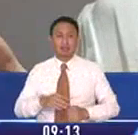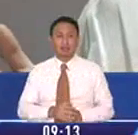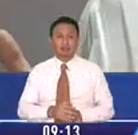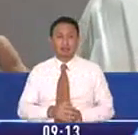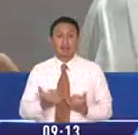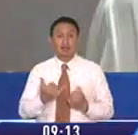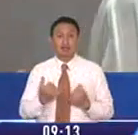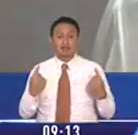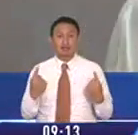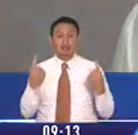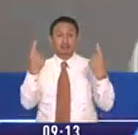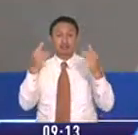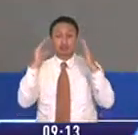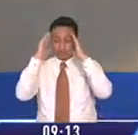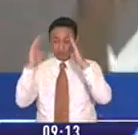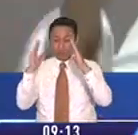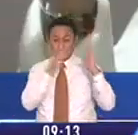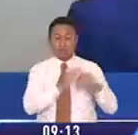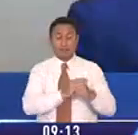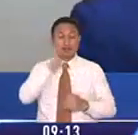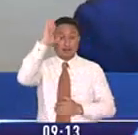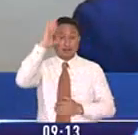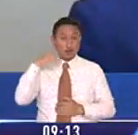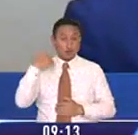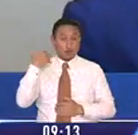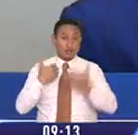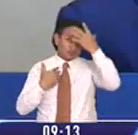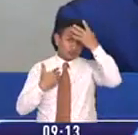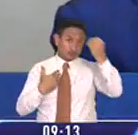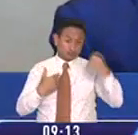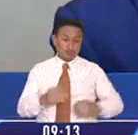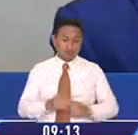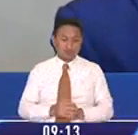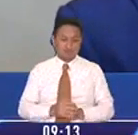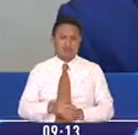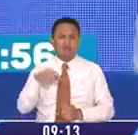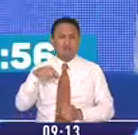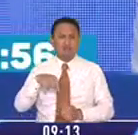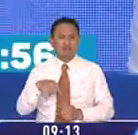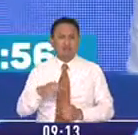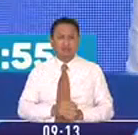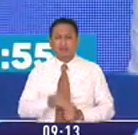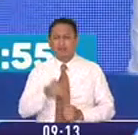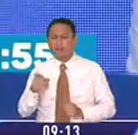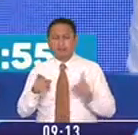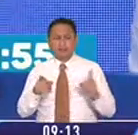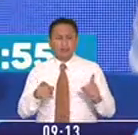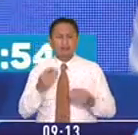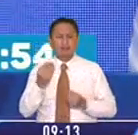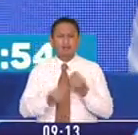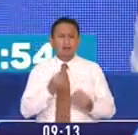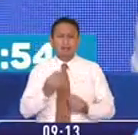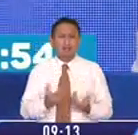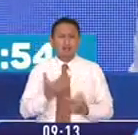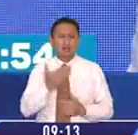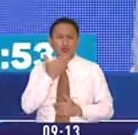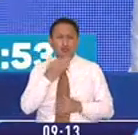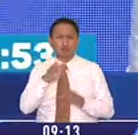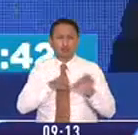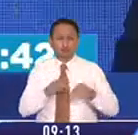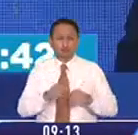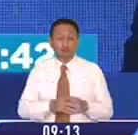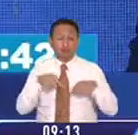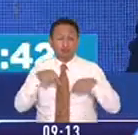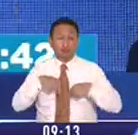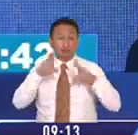miradas se centran en los candidatos Luisa González y Daniel Noboa, con una alta expectativa de saber cómo se desenvolverán, cuánto conocen sobre